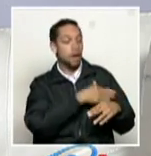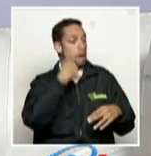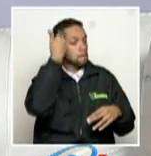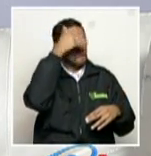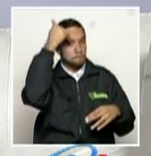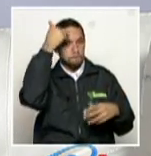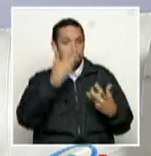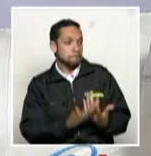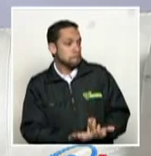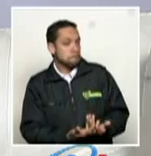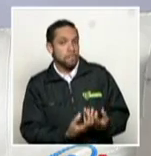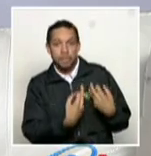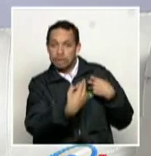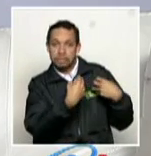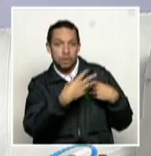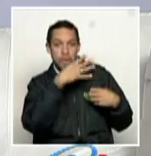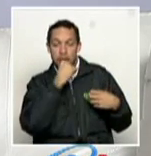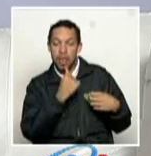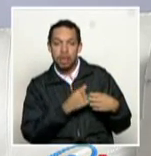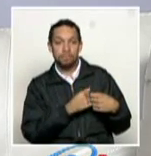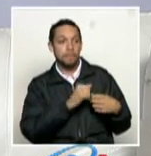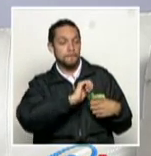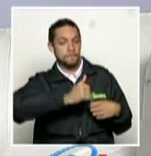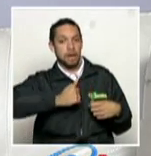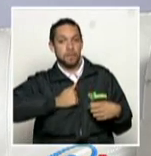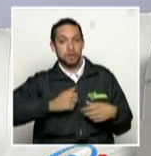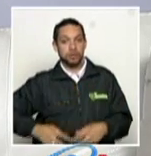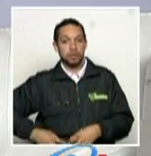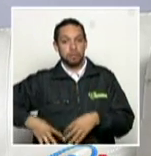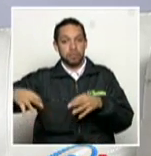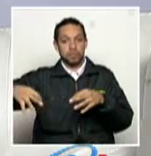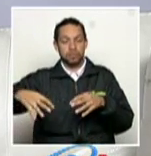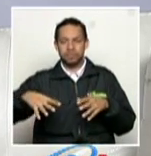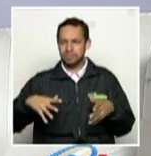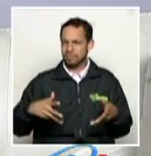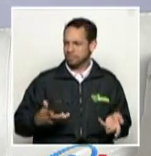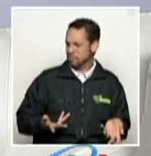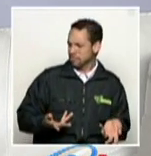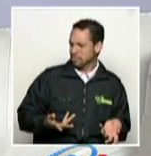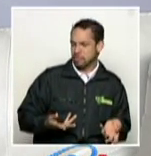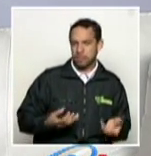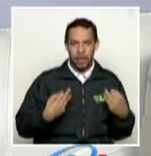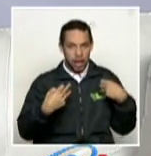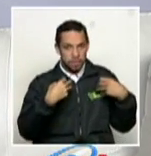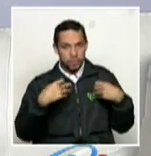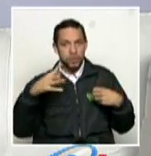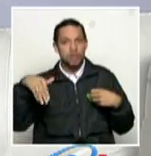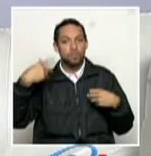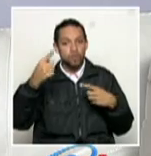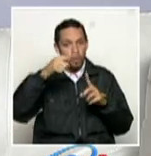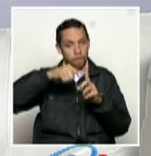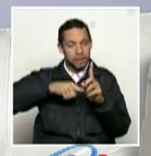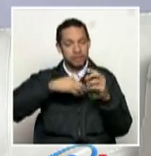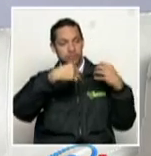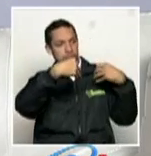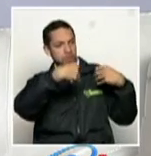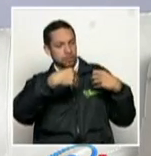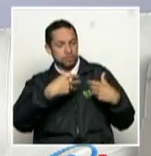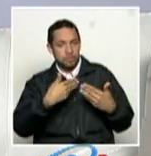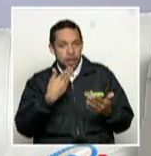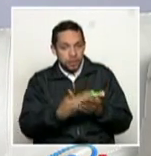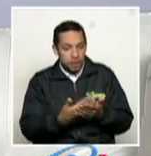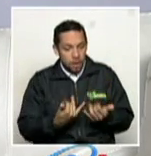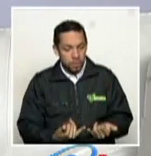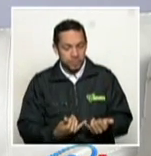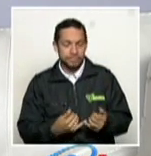digan qué le hicieron. Es muy triste que uno salir en una incertidumbre y al mes darse cuenta qué es lo que tenía.